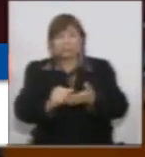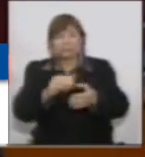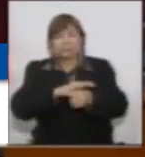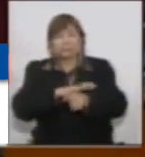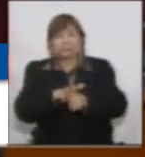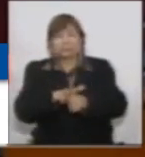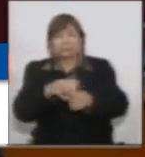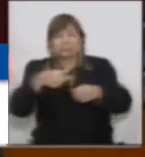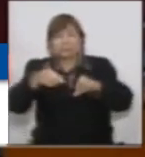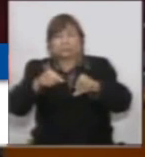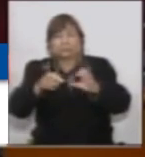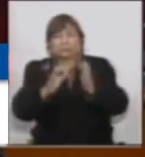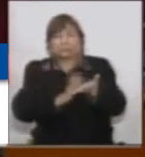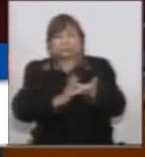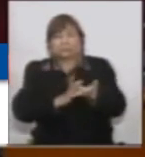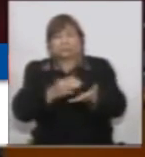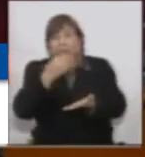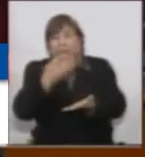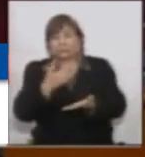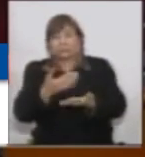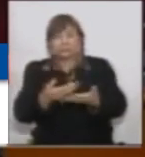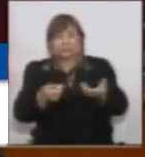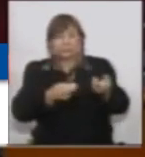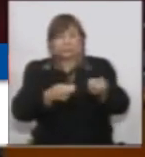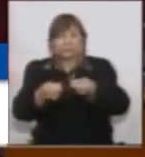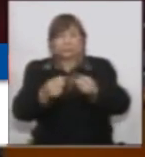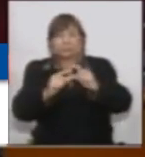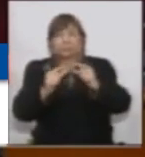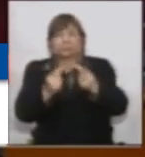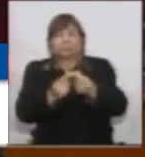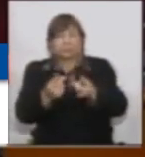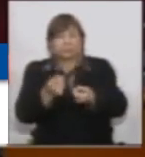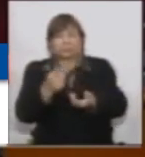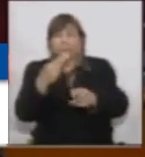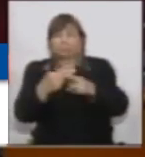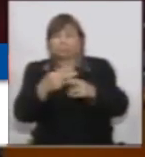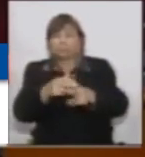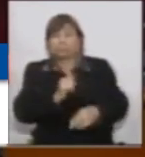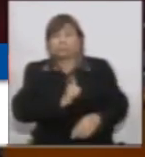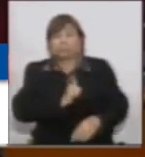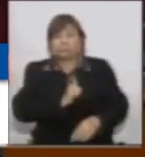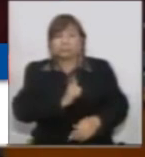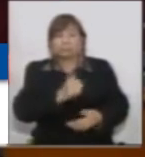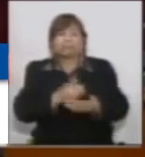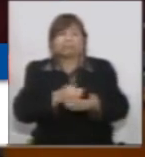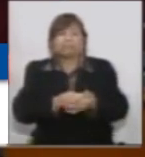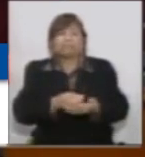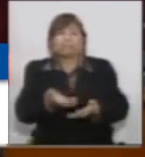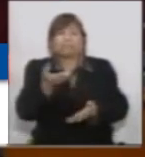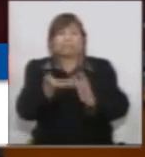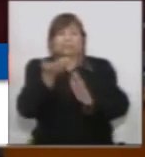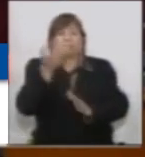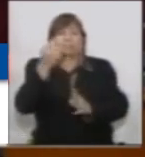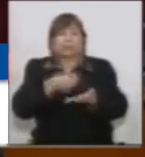pandemia permitió que las farmacias que eran manejadas por un grupo económico con nombre propio le cobraran y le subieran los precios a